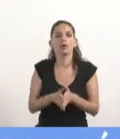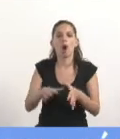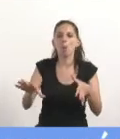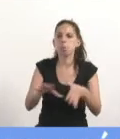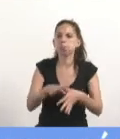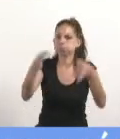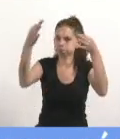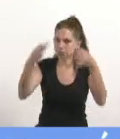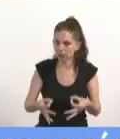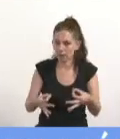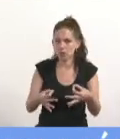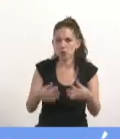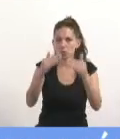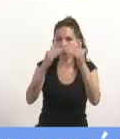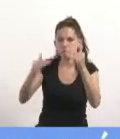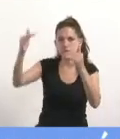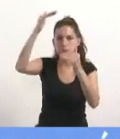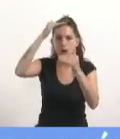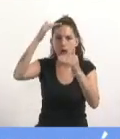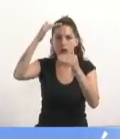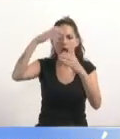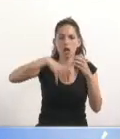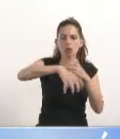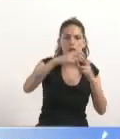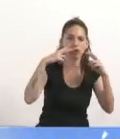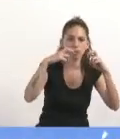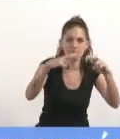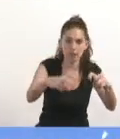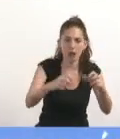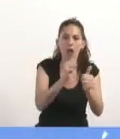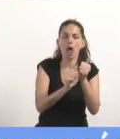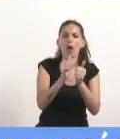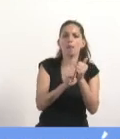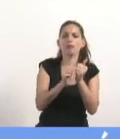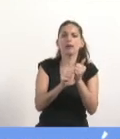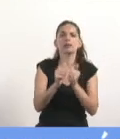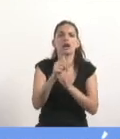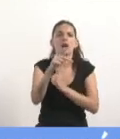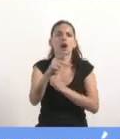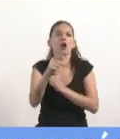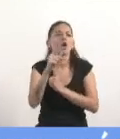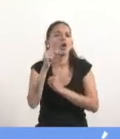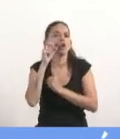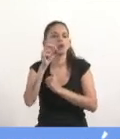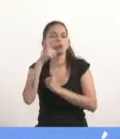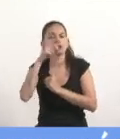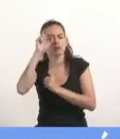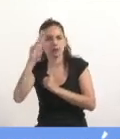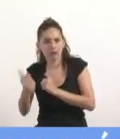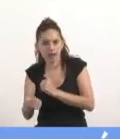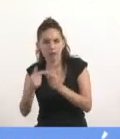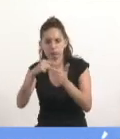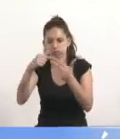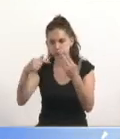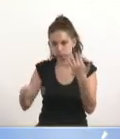perfeccionados y postdoctorales en nuestros centros de investigación. Empresas como Bioceres, Queclón, Terragene,